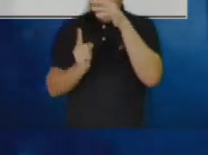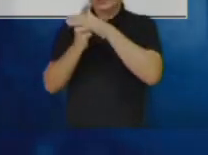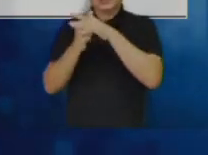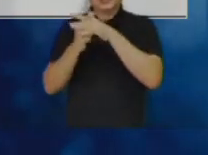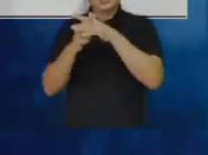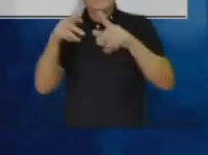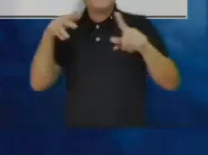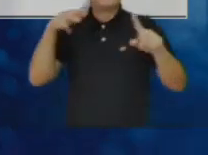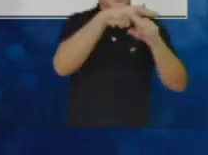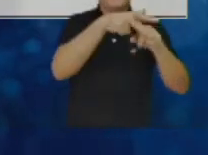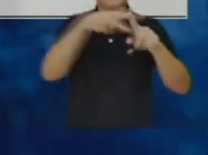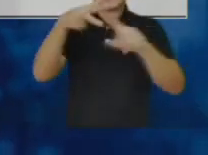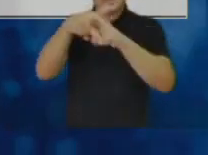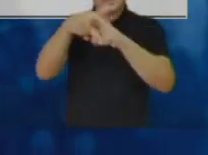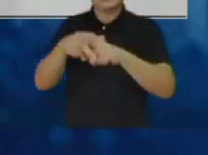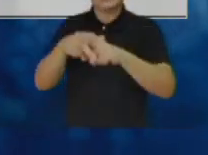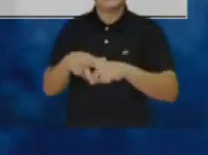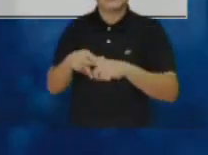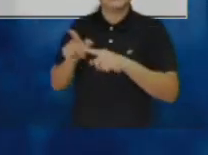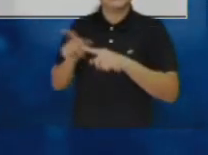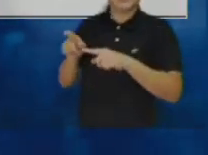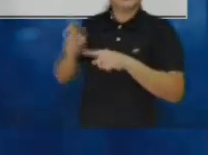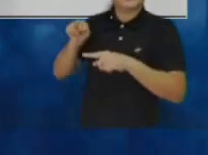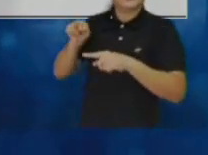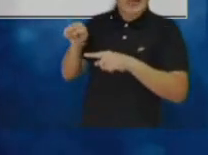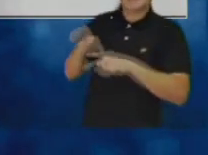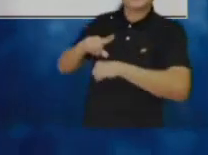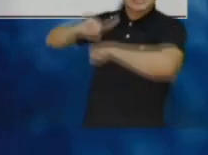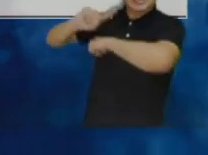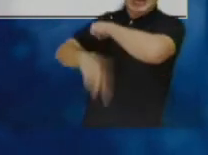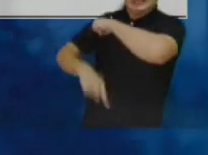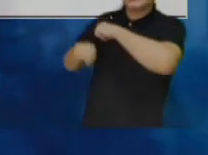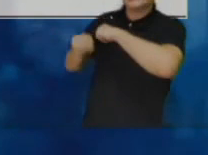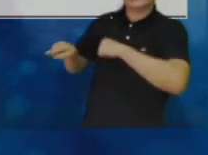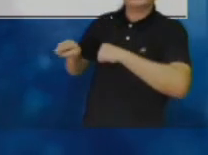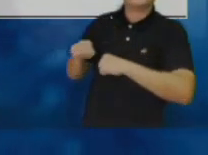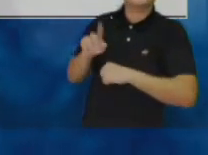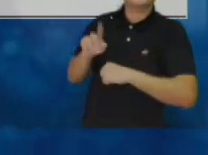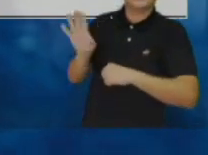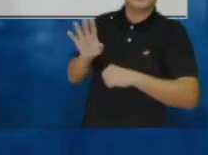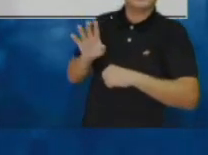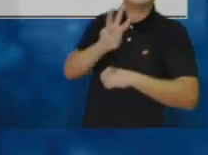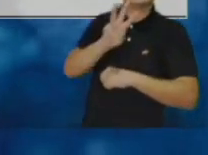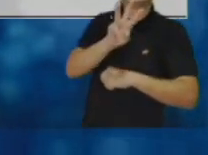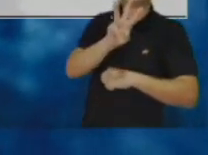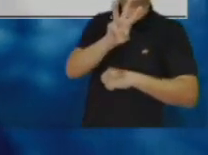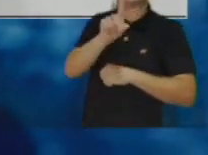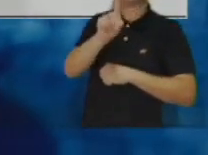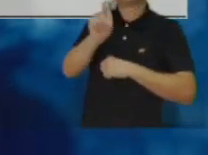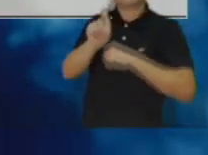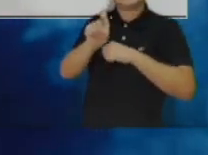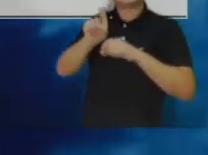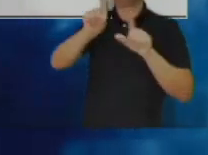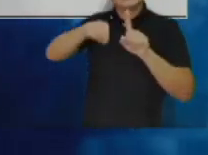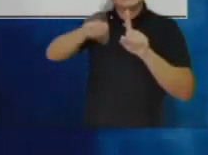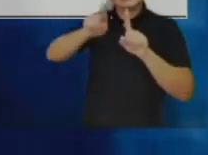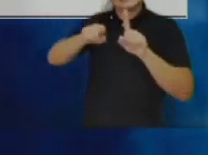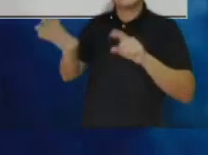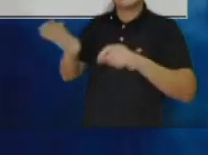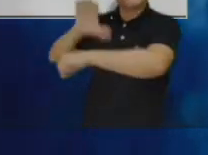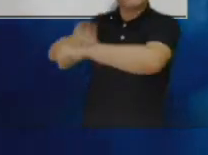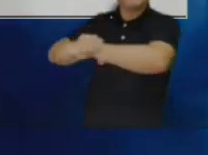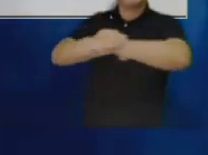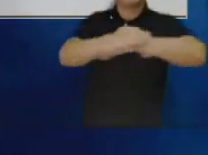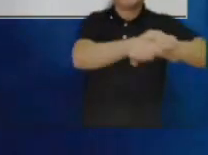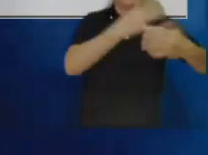llevado a prisión hasta por 6 meses y multado hasta con 30,000 euros. Estos jammers o aparatos